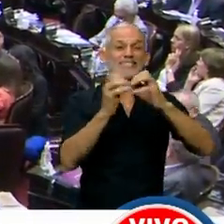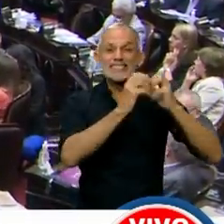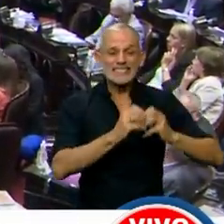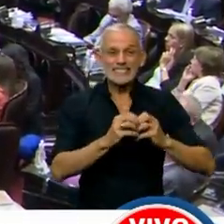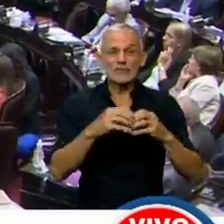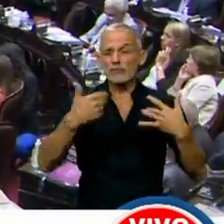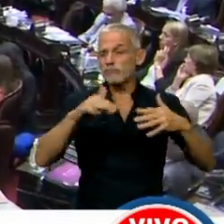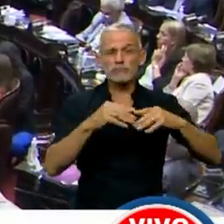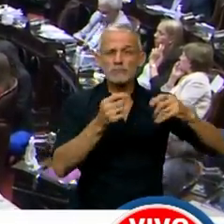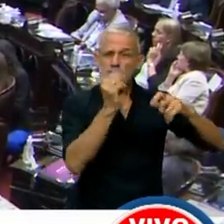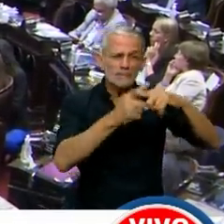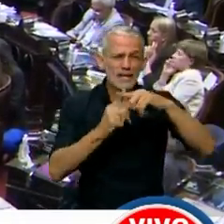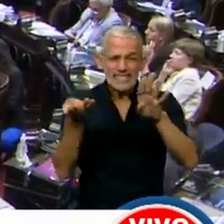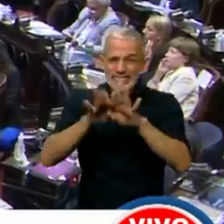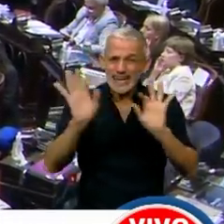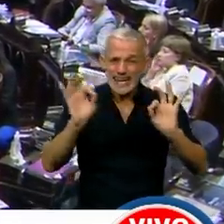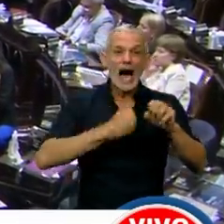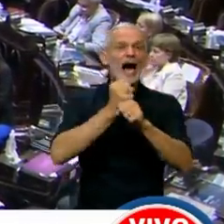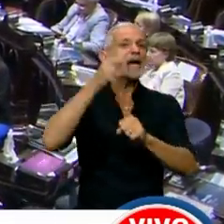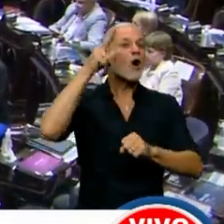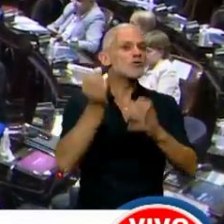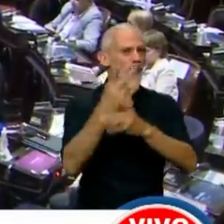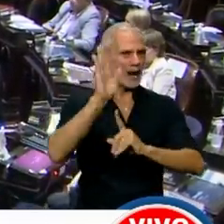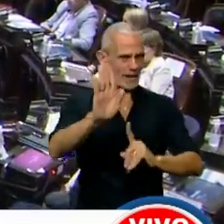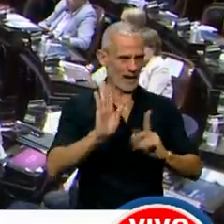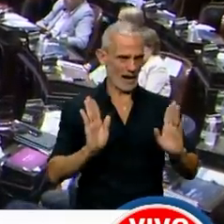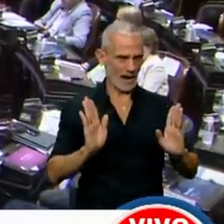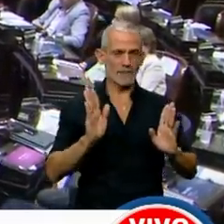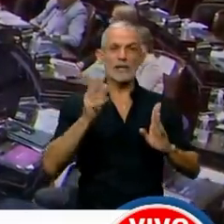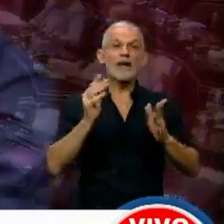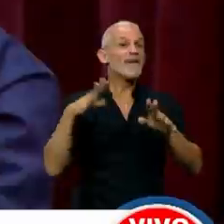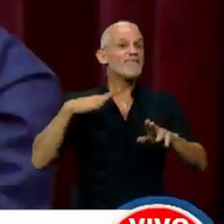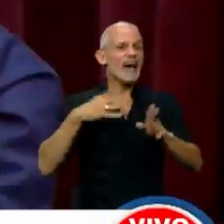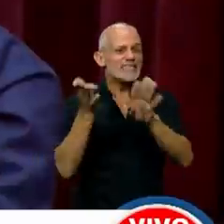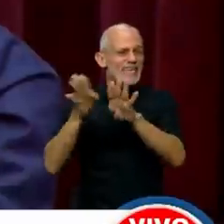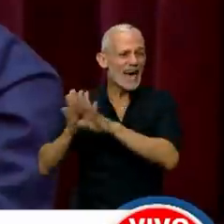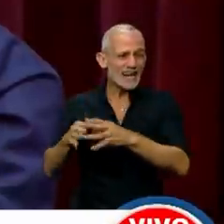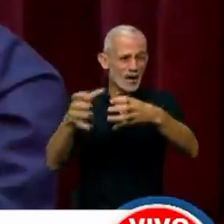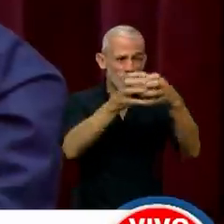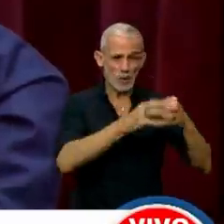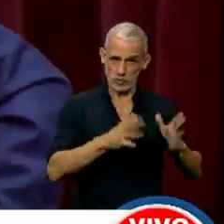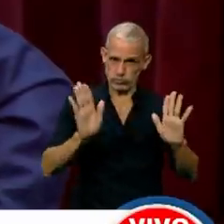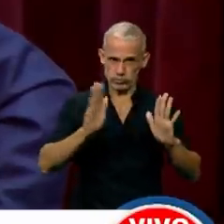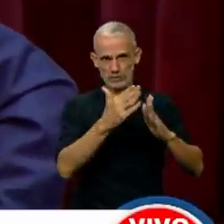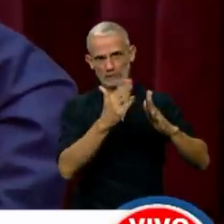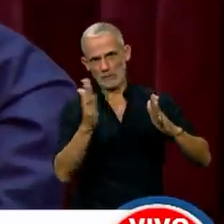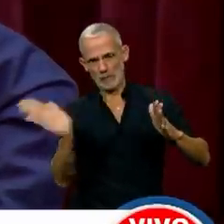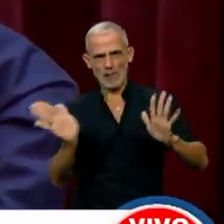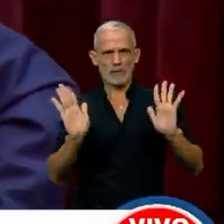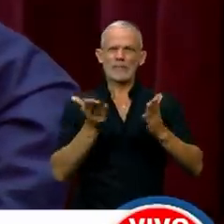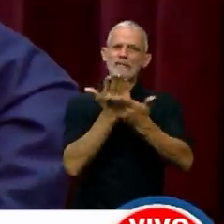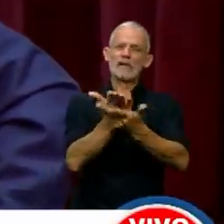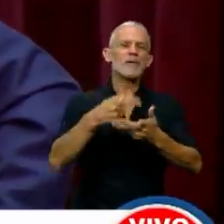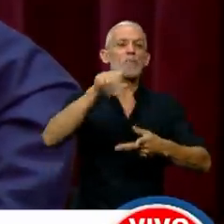sin contar los cierres hasta las ocho de la mañana sin contar los cierres de paso aprovecho para pedirles a aquellos diputados